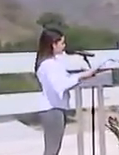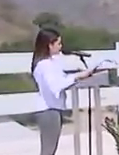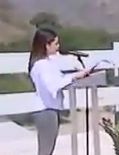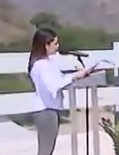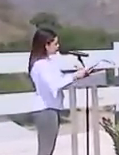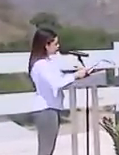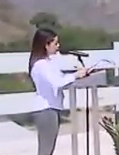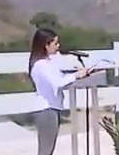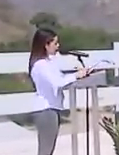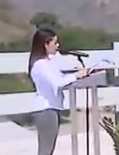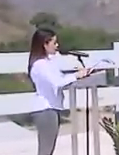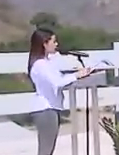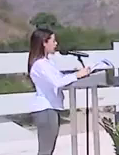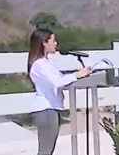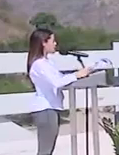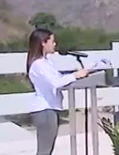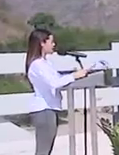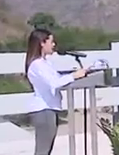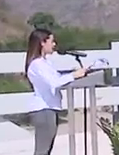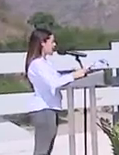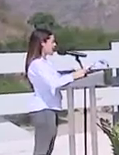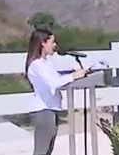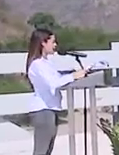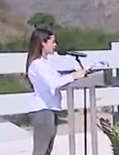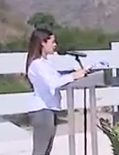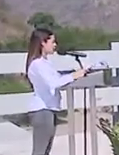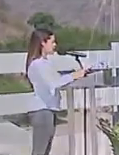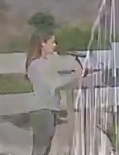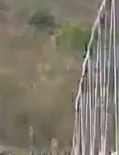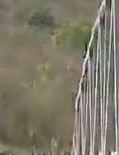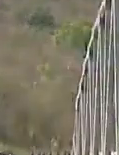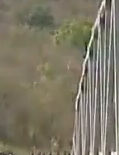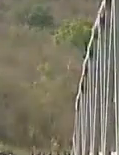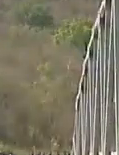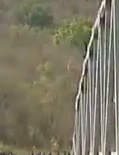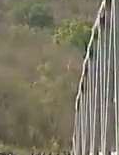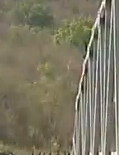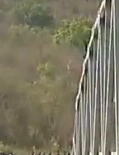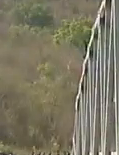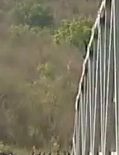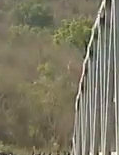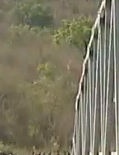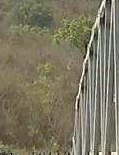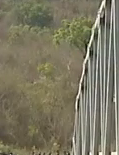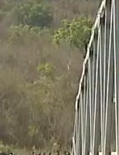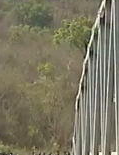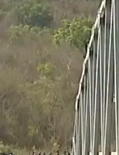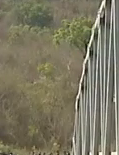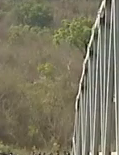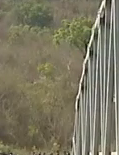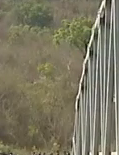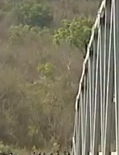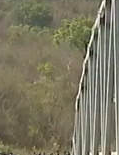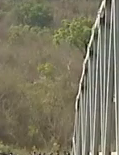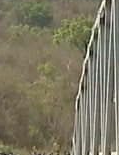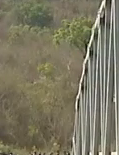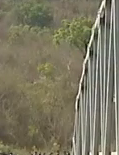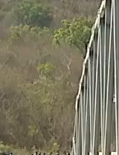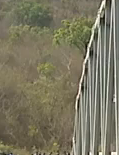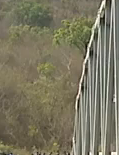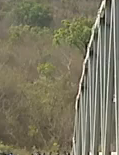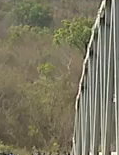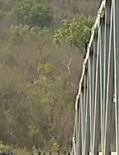En este momento vamos a proceder a la entonación del himno nacional. Por favor, permanecer de